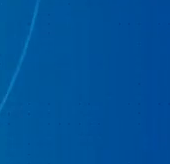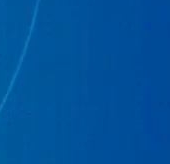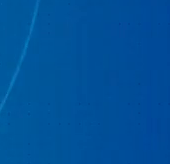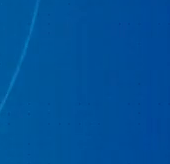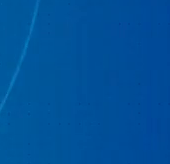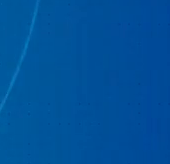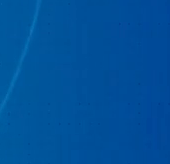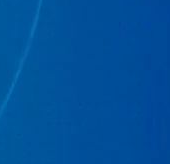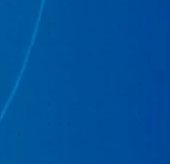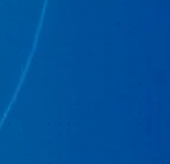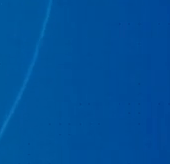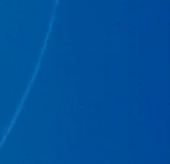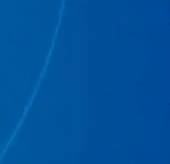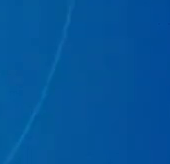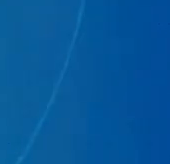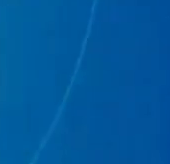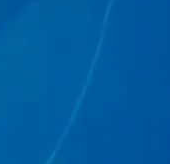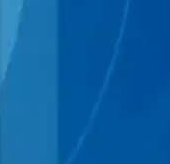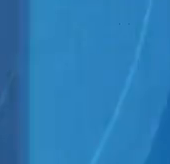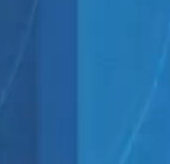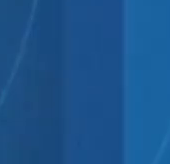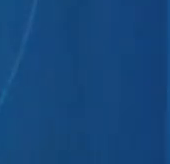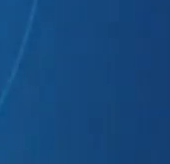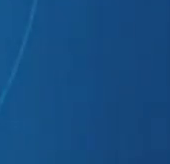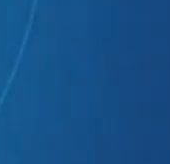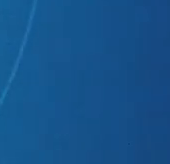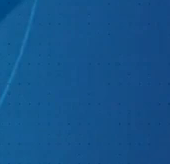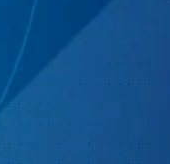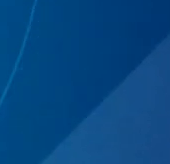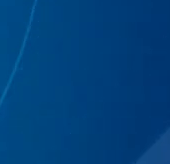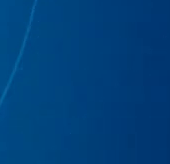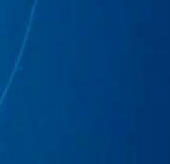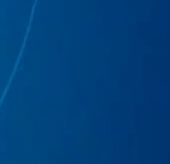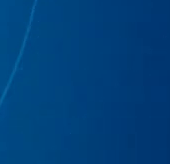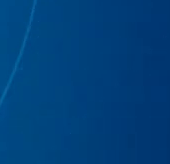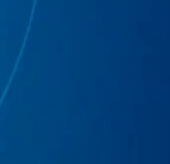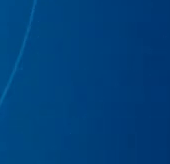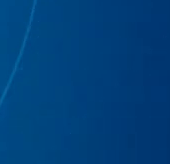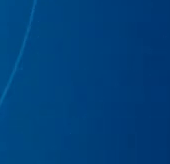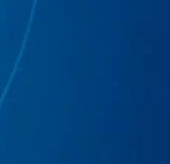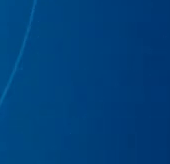RTVC Noticias, emisión fin de semana.